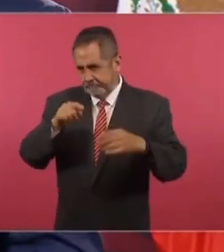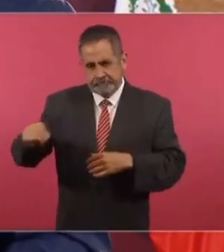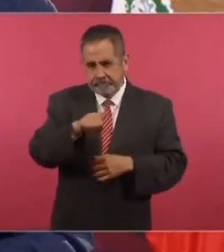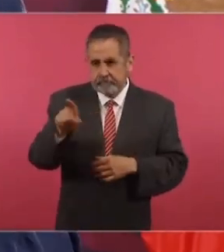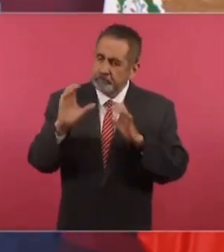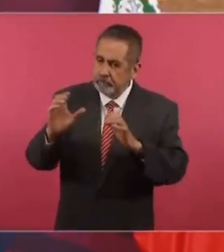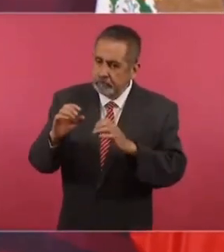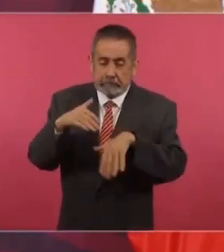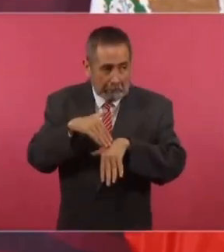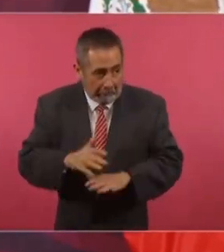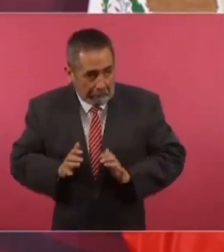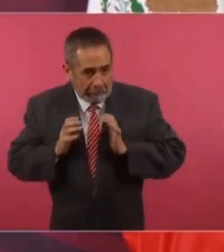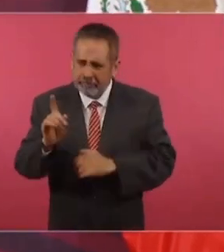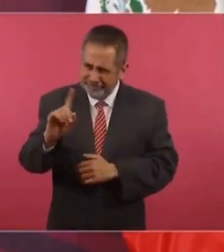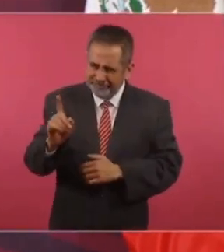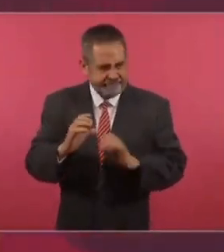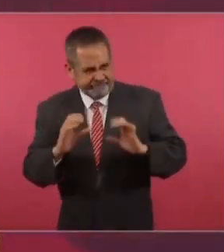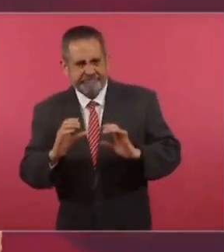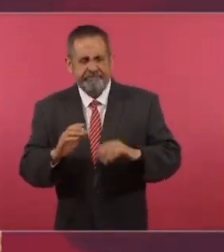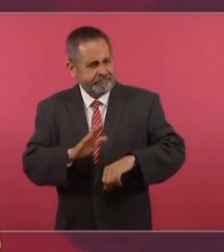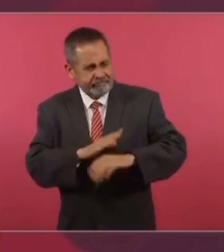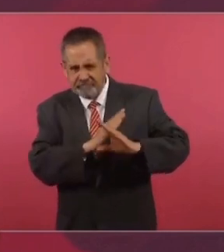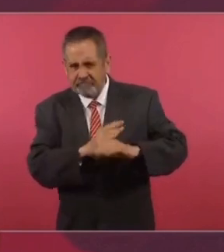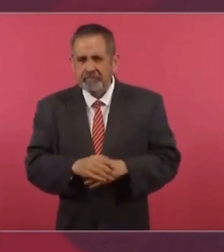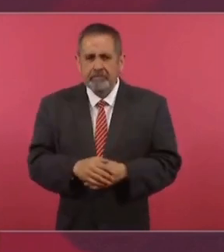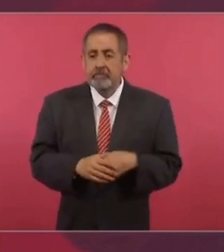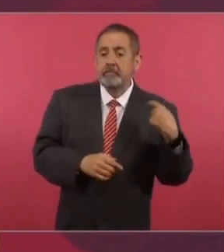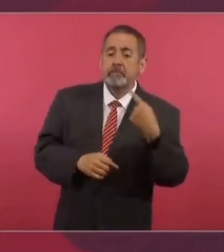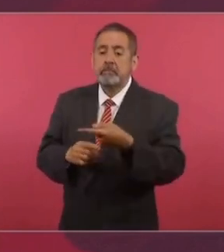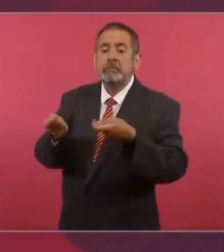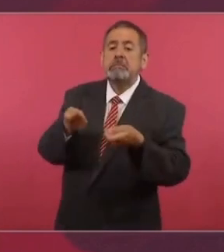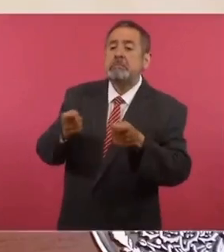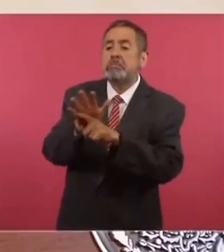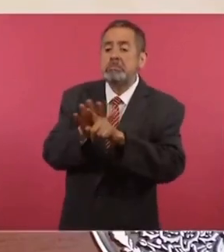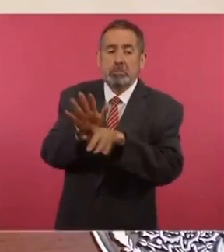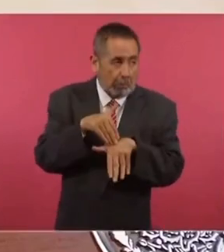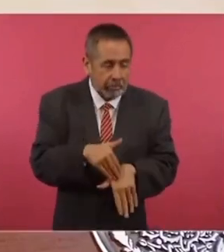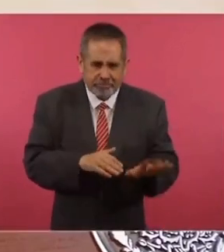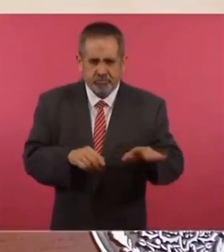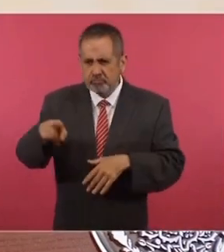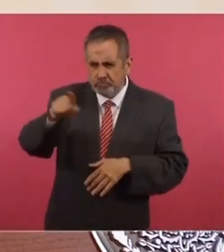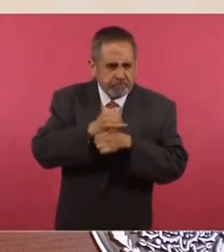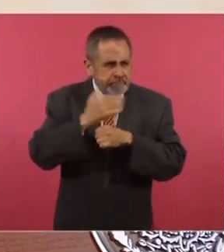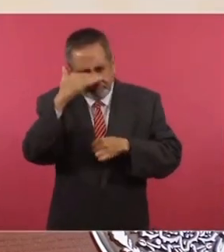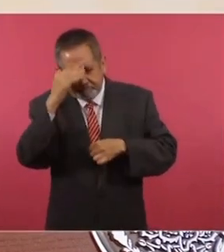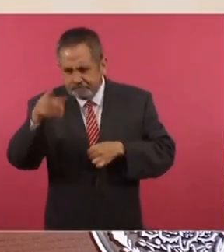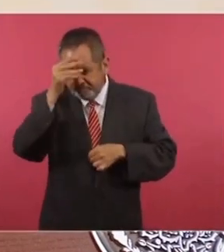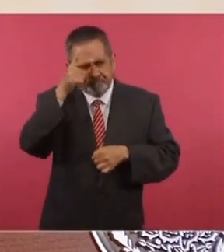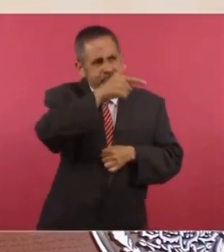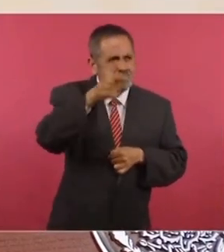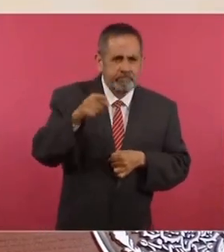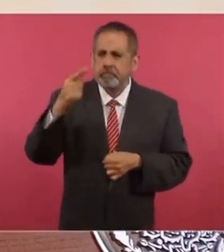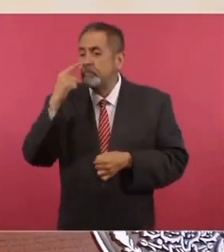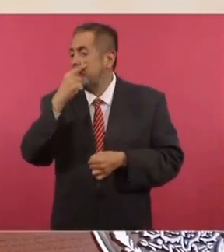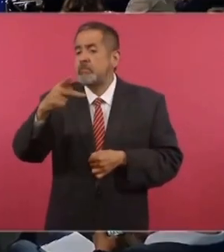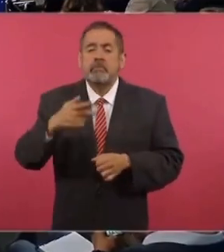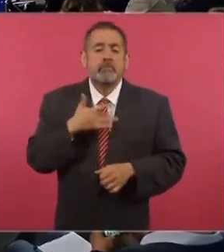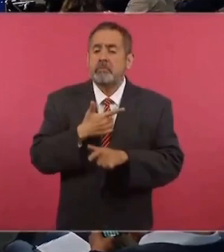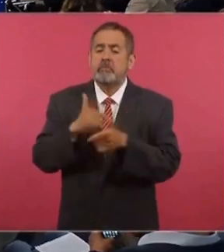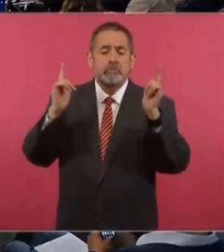no te dejes engañar, no permitas que te manipulen, infórmate y actúa con libertad.